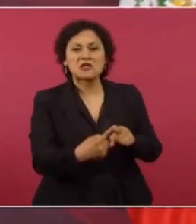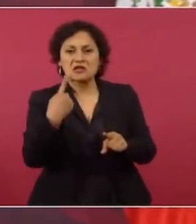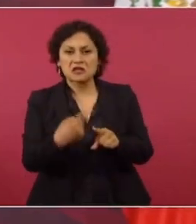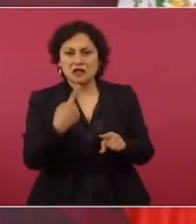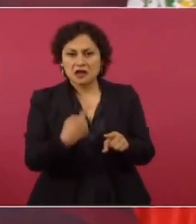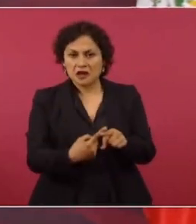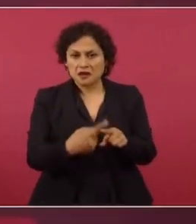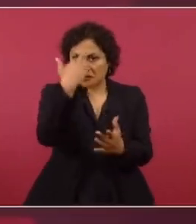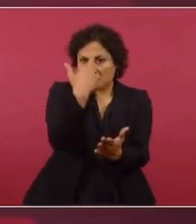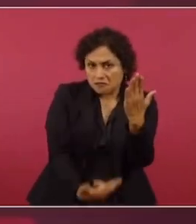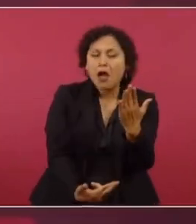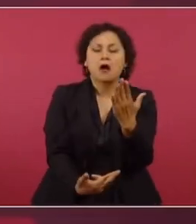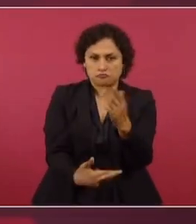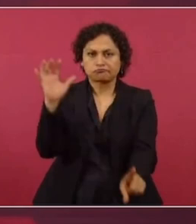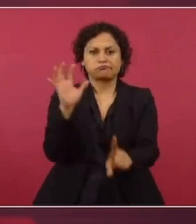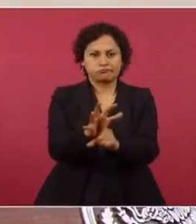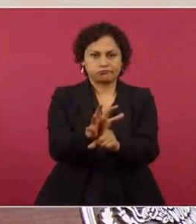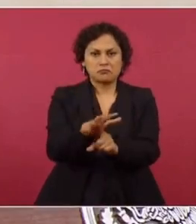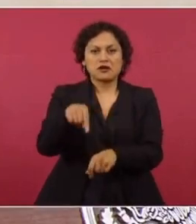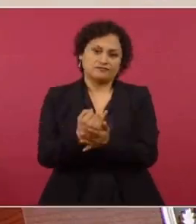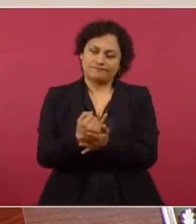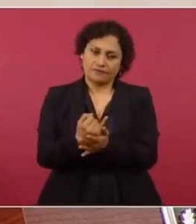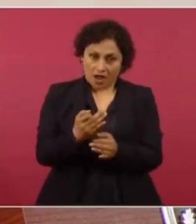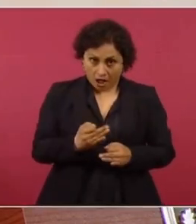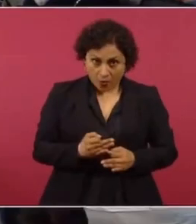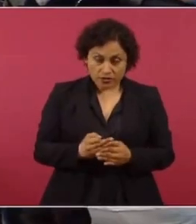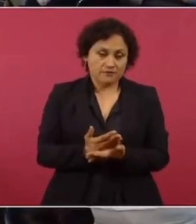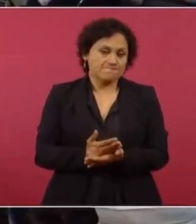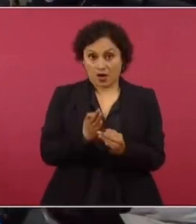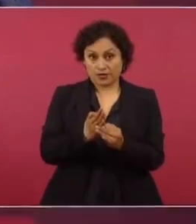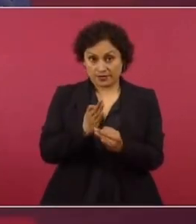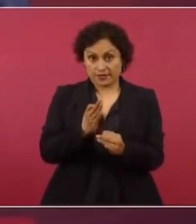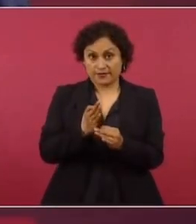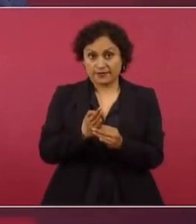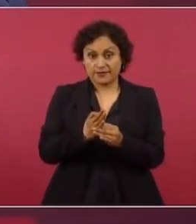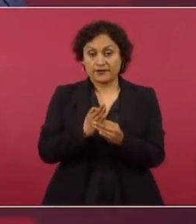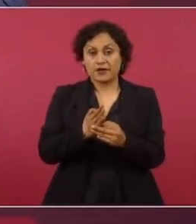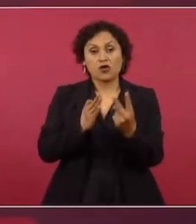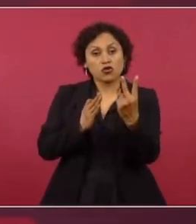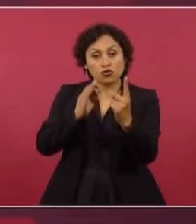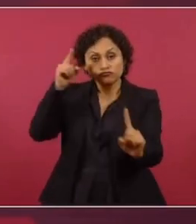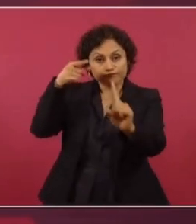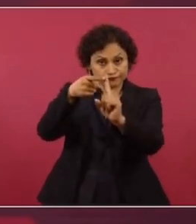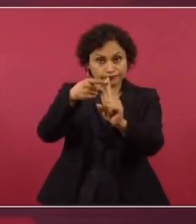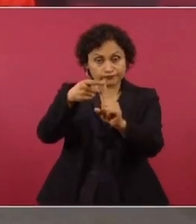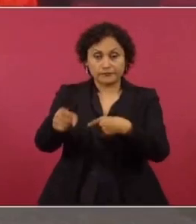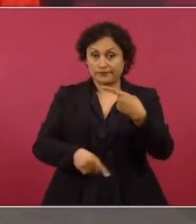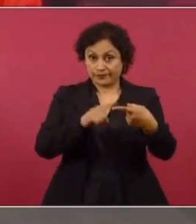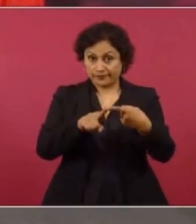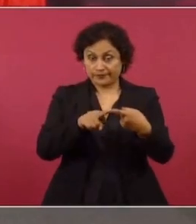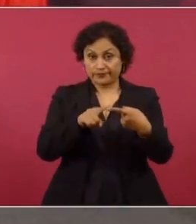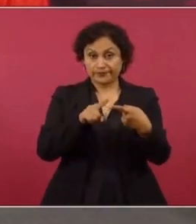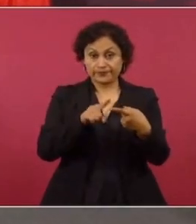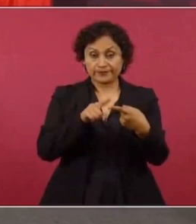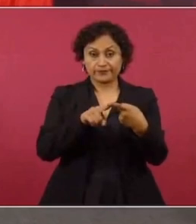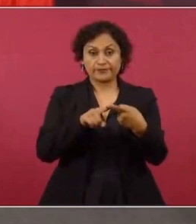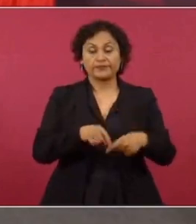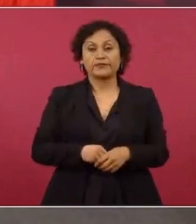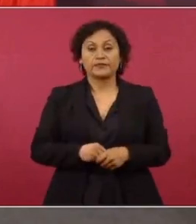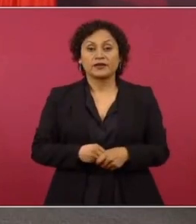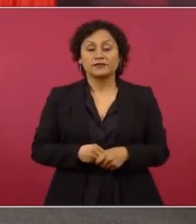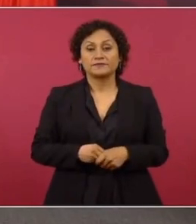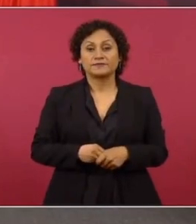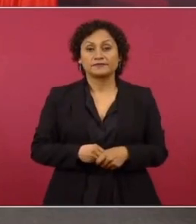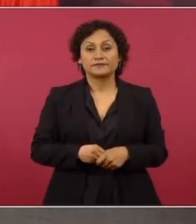que cometen ilícitos. No hay impunidad. Aquí hay dos propósitos. El primero